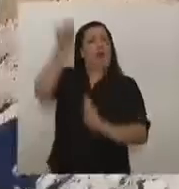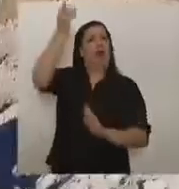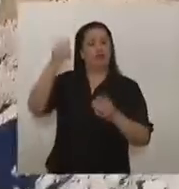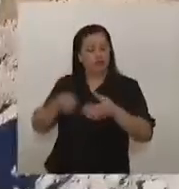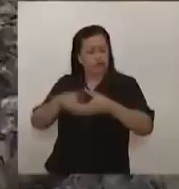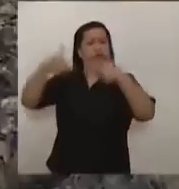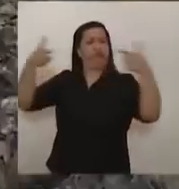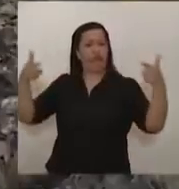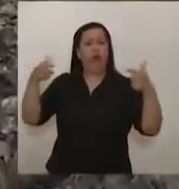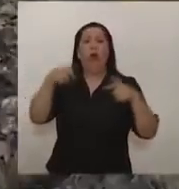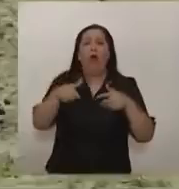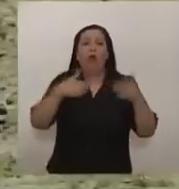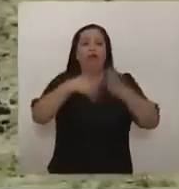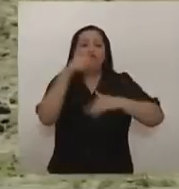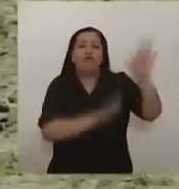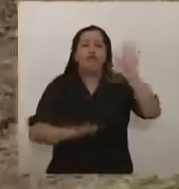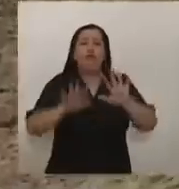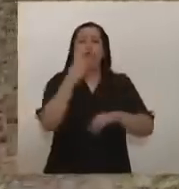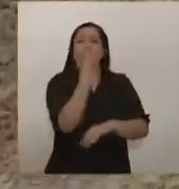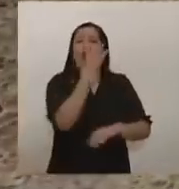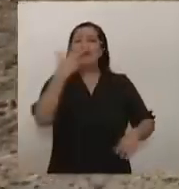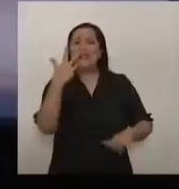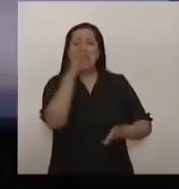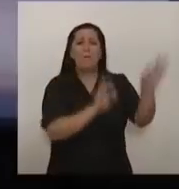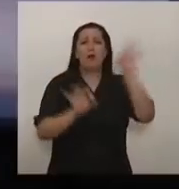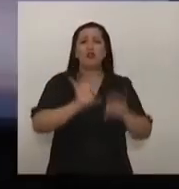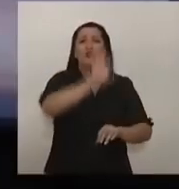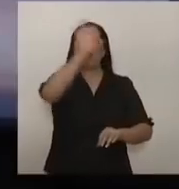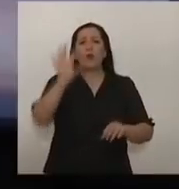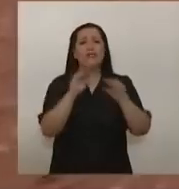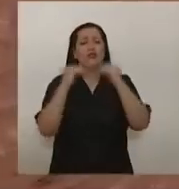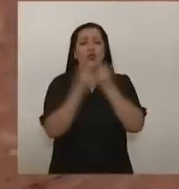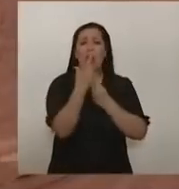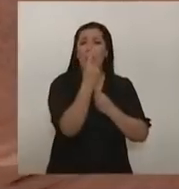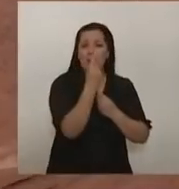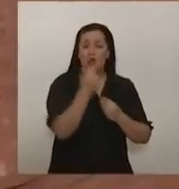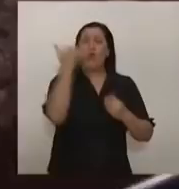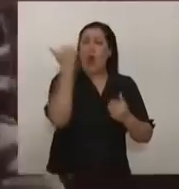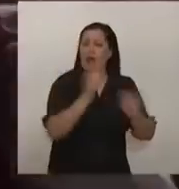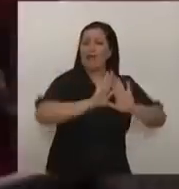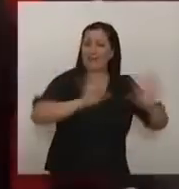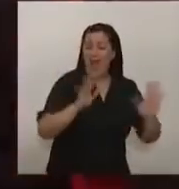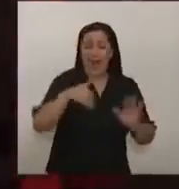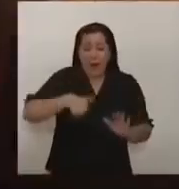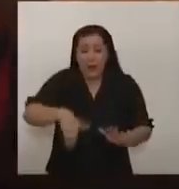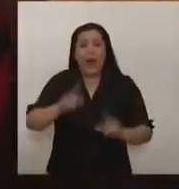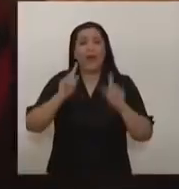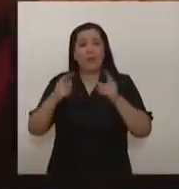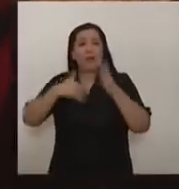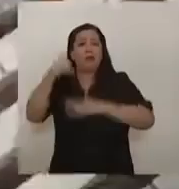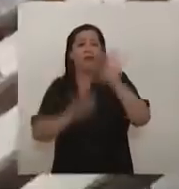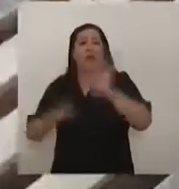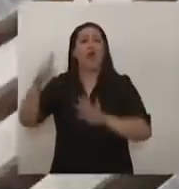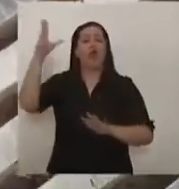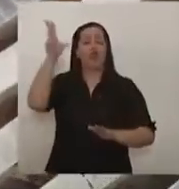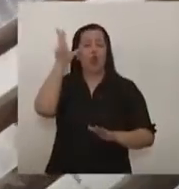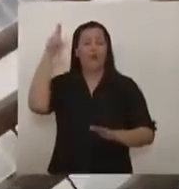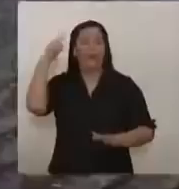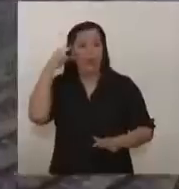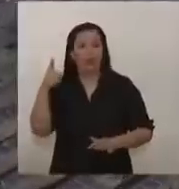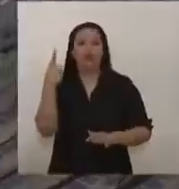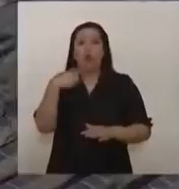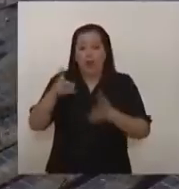Se empezaron y terminaron 43 proyectos en 21 provincias y hay otros 98 proyectos en obra. Cuando